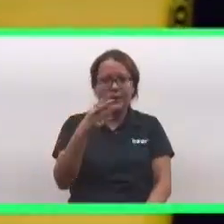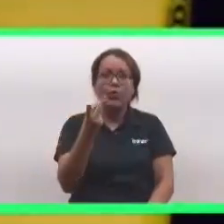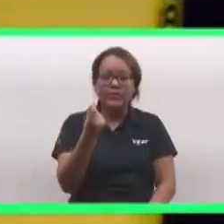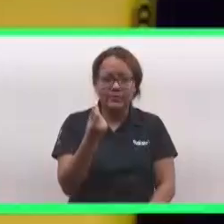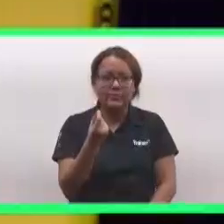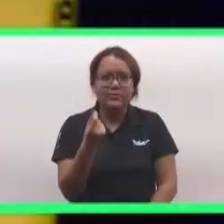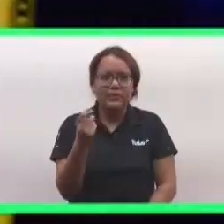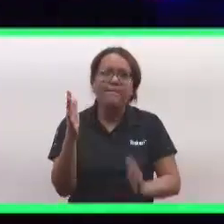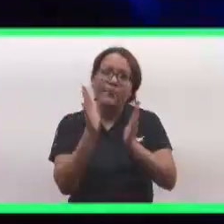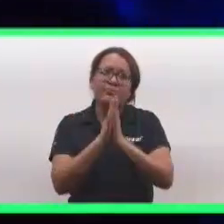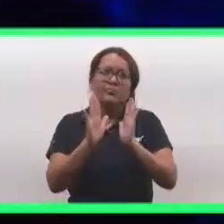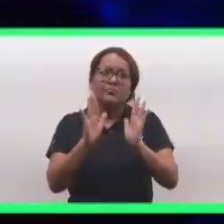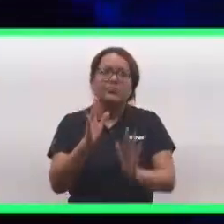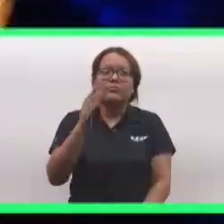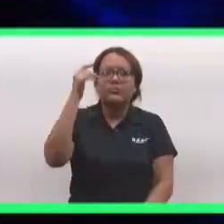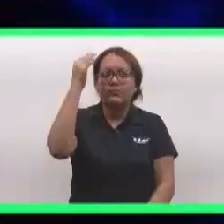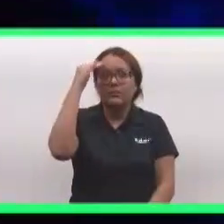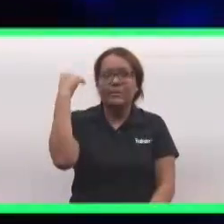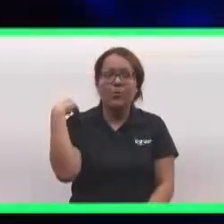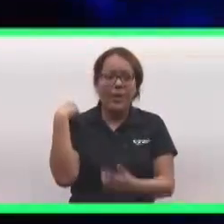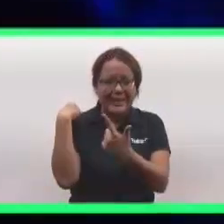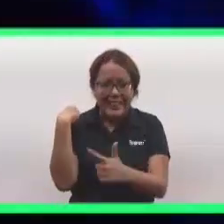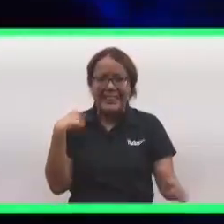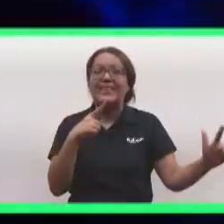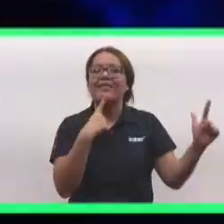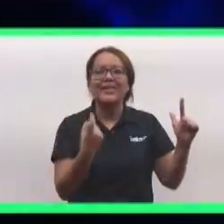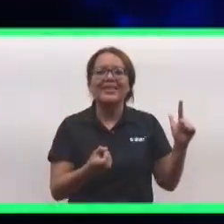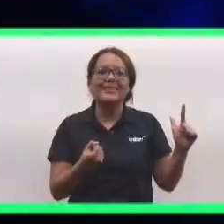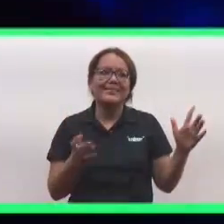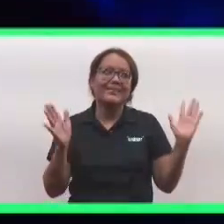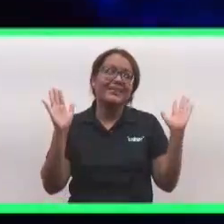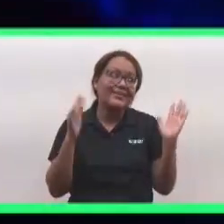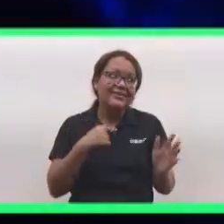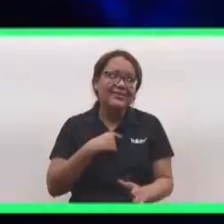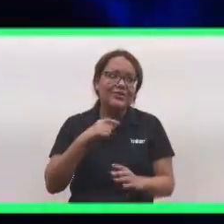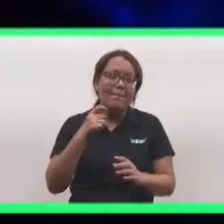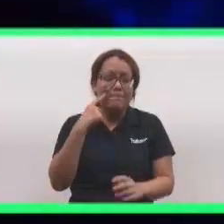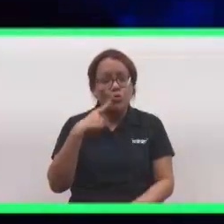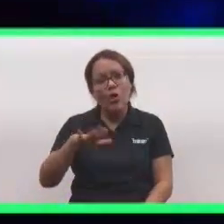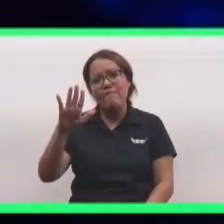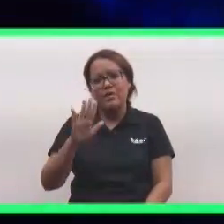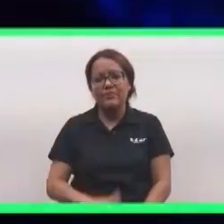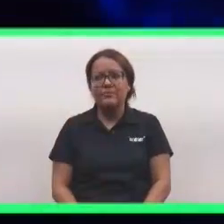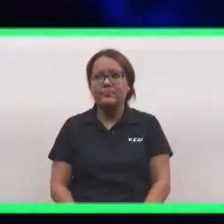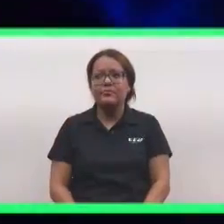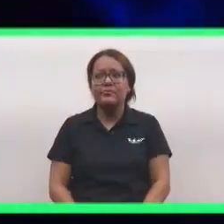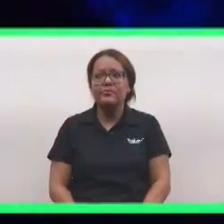Señor? Mujeres libres en la casa del Señor. Le voy a hacer una prueba.